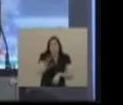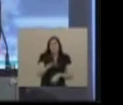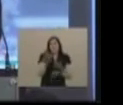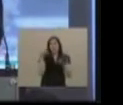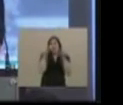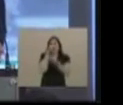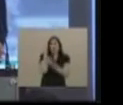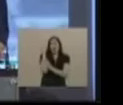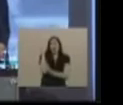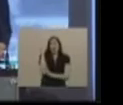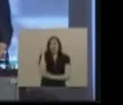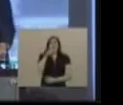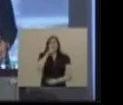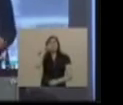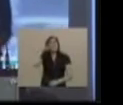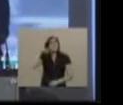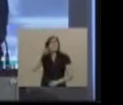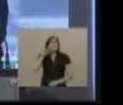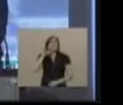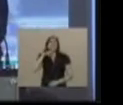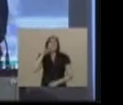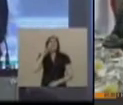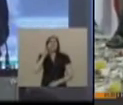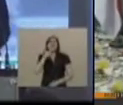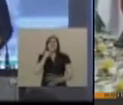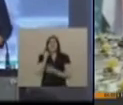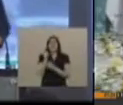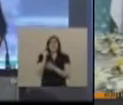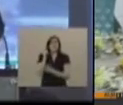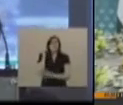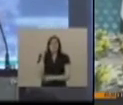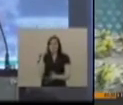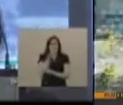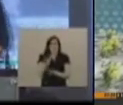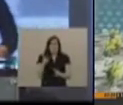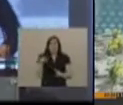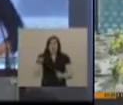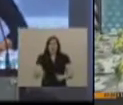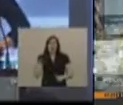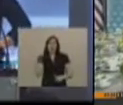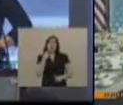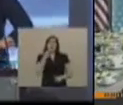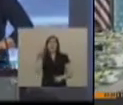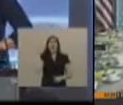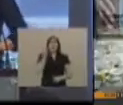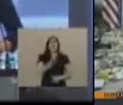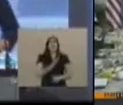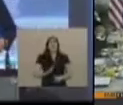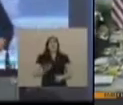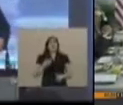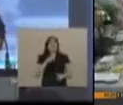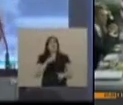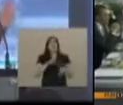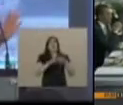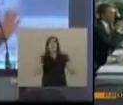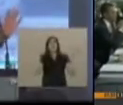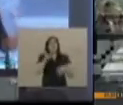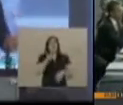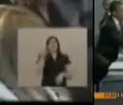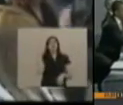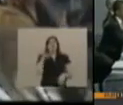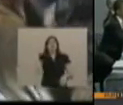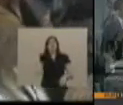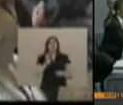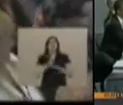y nunca tuvo tendinitis de nada. Tenía, claro, vivía en un país en el que si no laburabas y era más difícil hacerse el revolucionario porque no